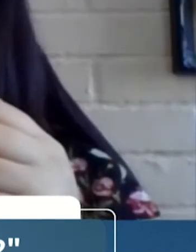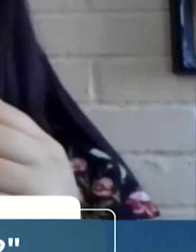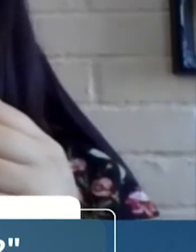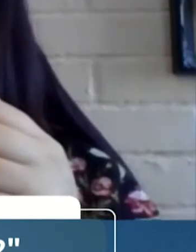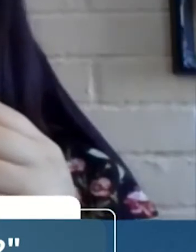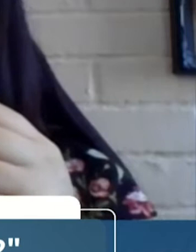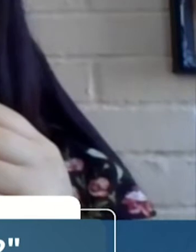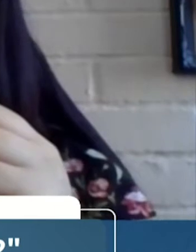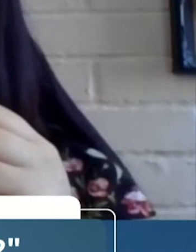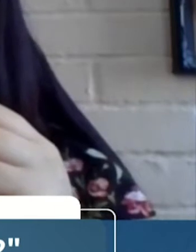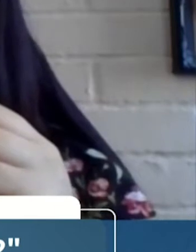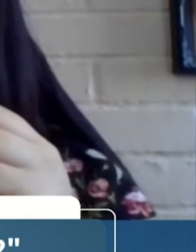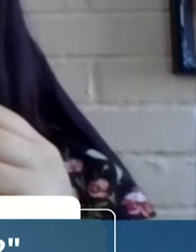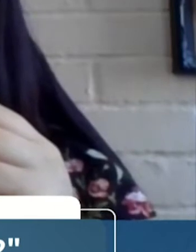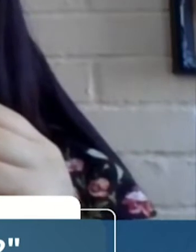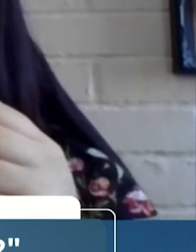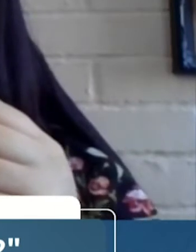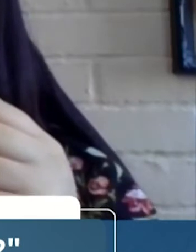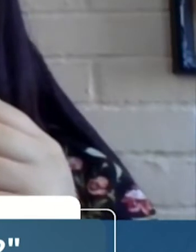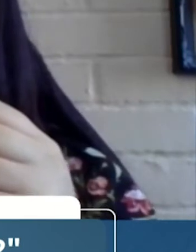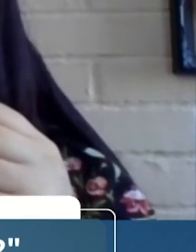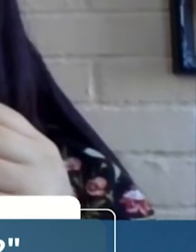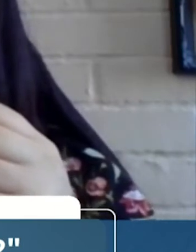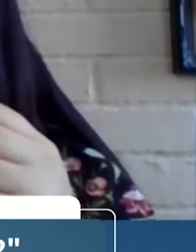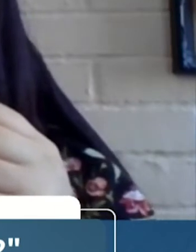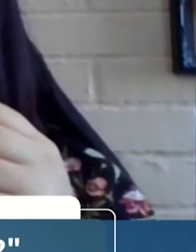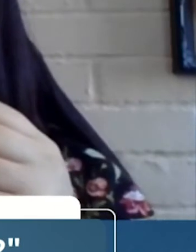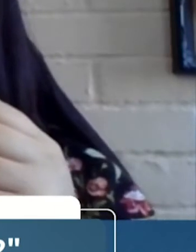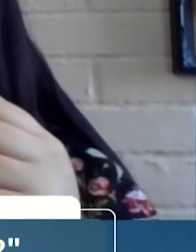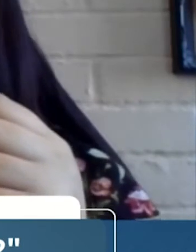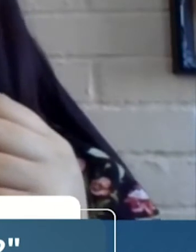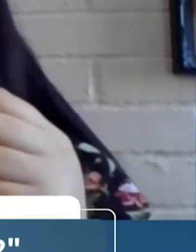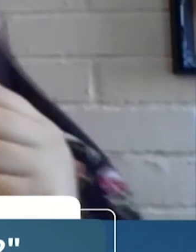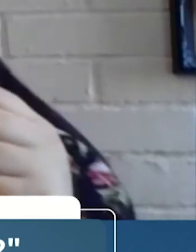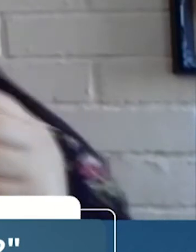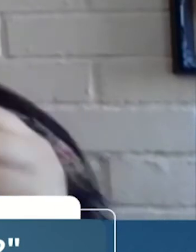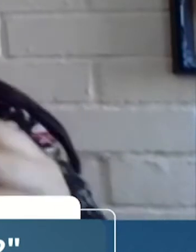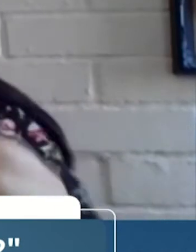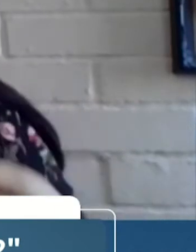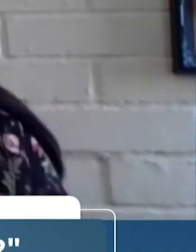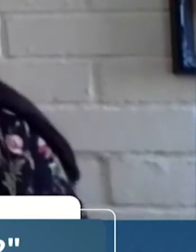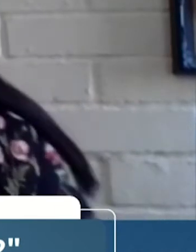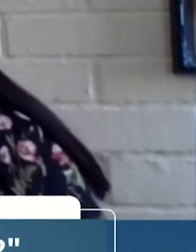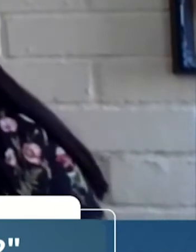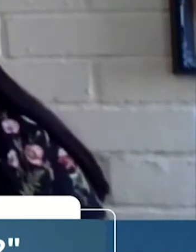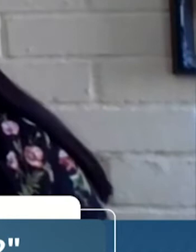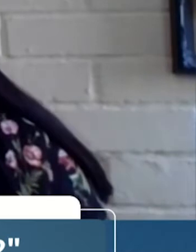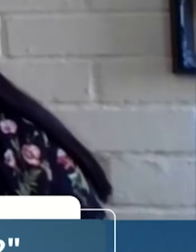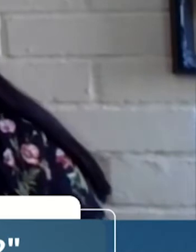el campeonato Catering, considerando que además las inscripciones vencen el próximo 23 de octubre, ¿no?